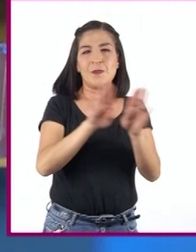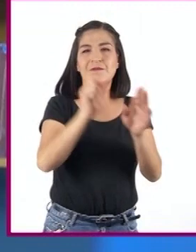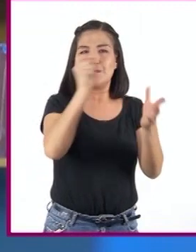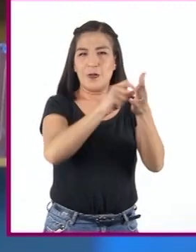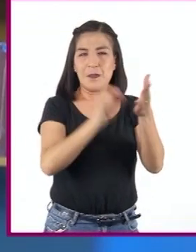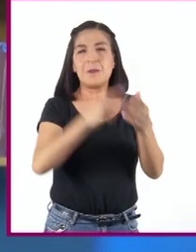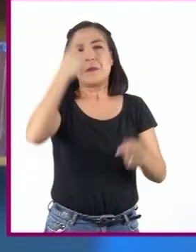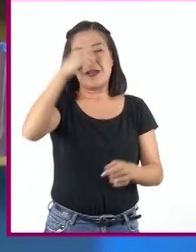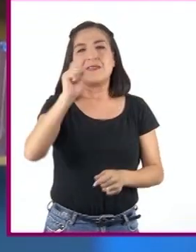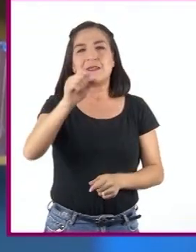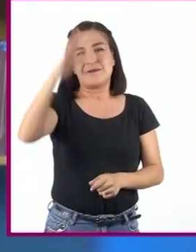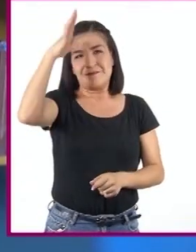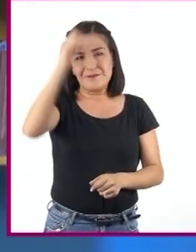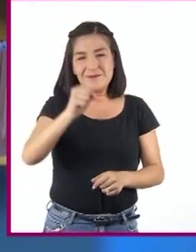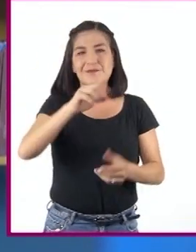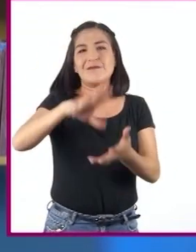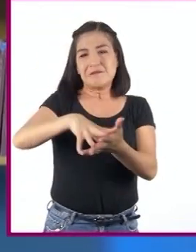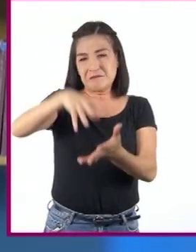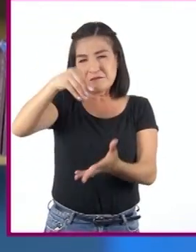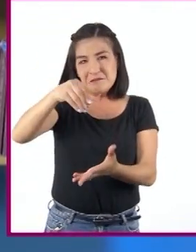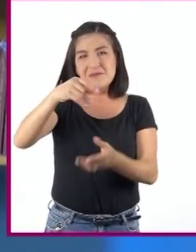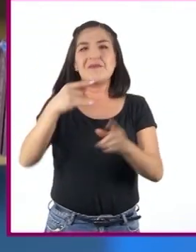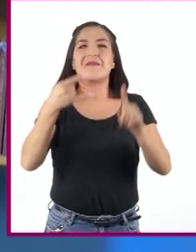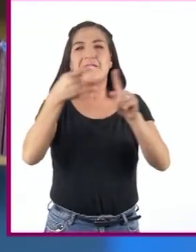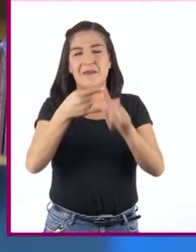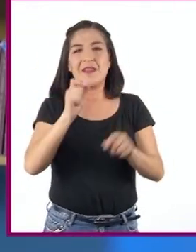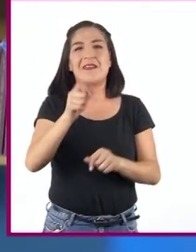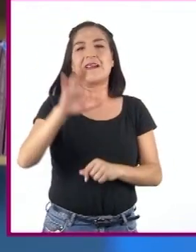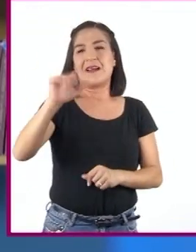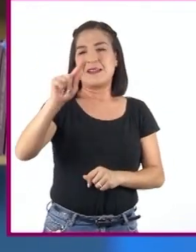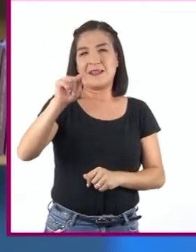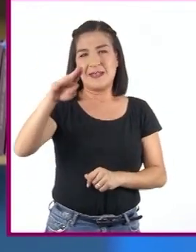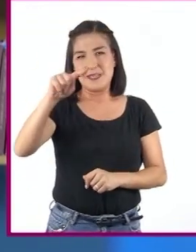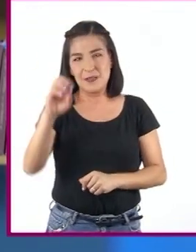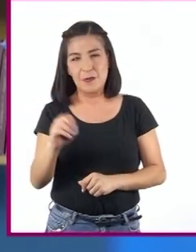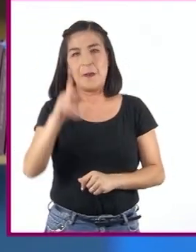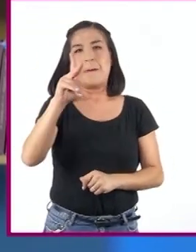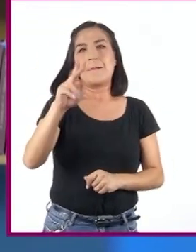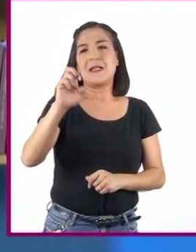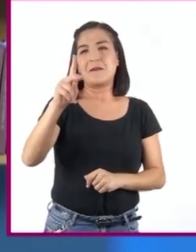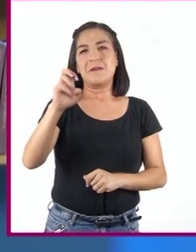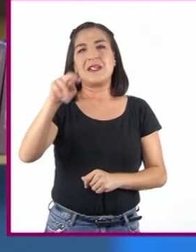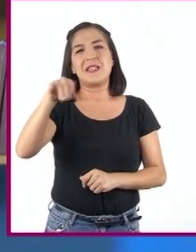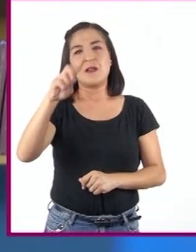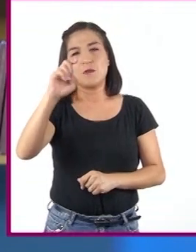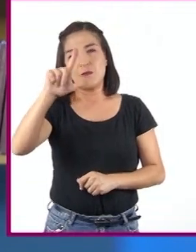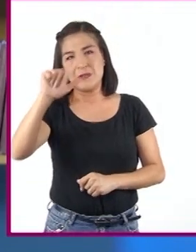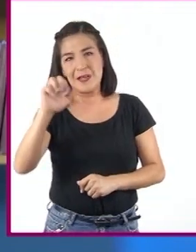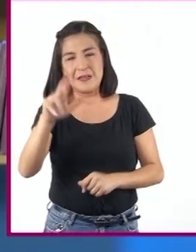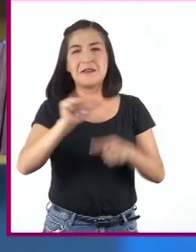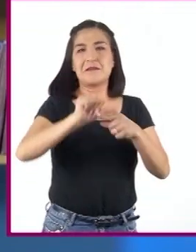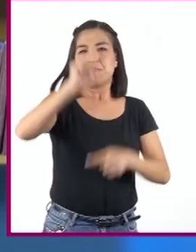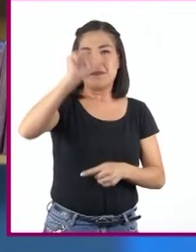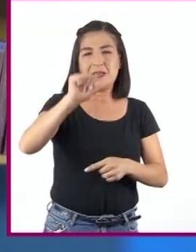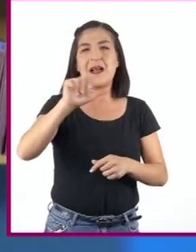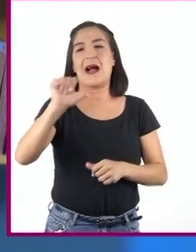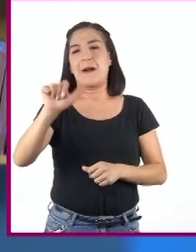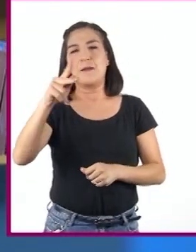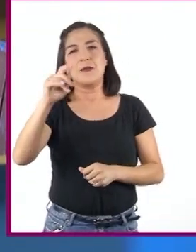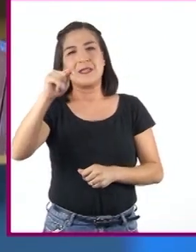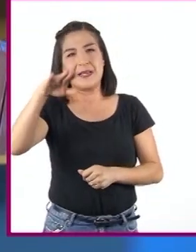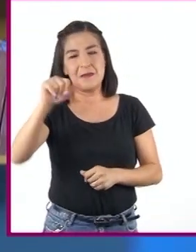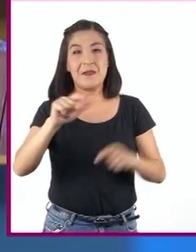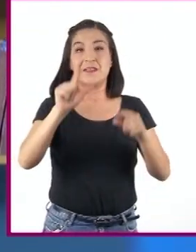incluya conceptos geométricos básicos como cateto, perpendicular, altura, diagonal, apotema,